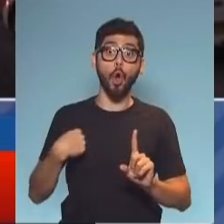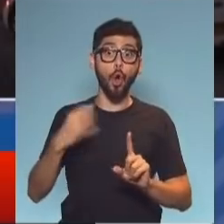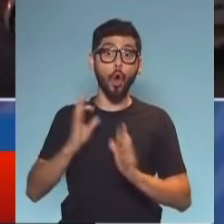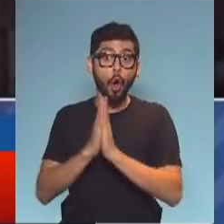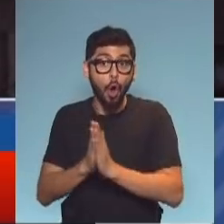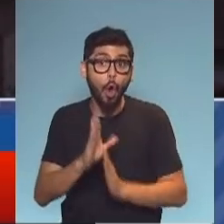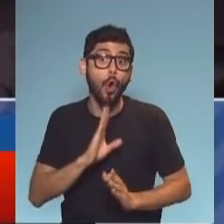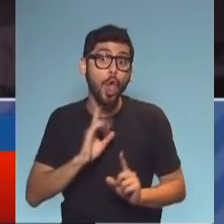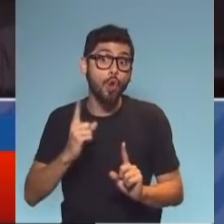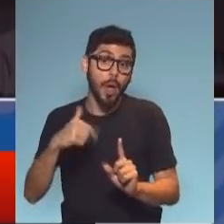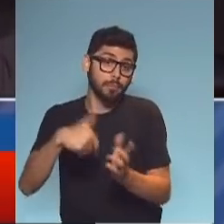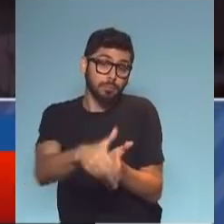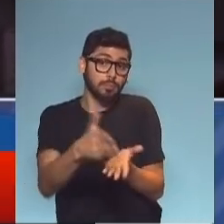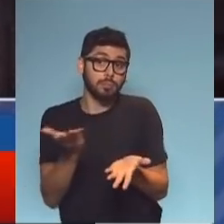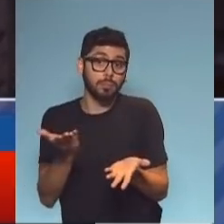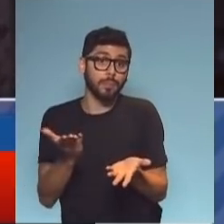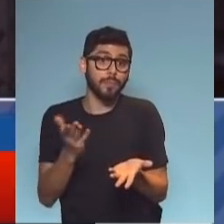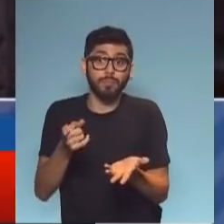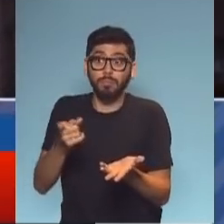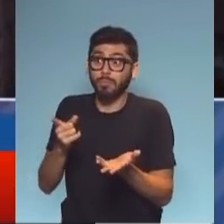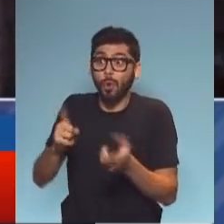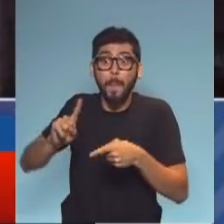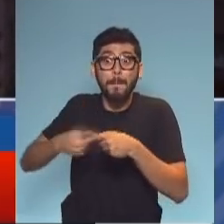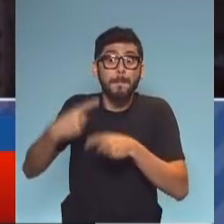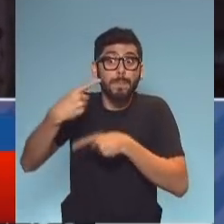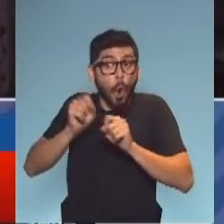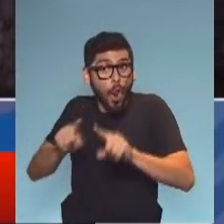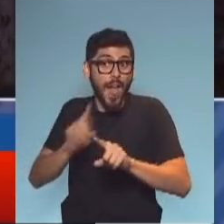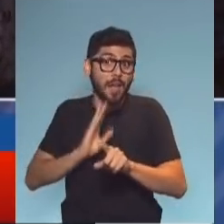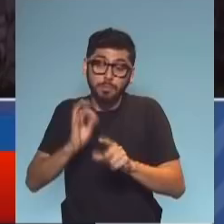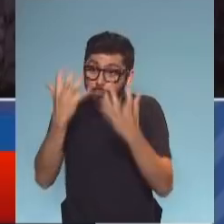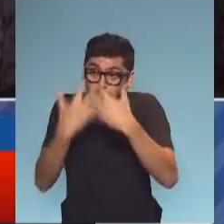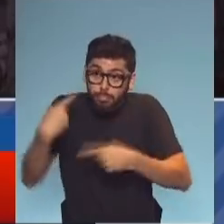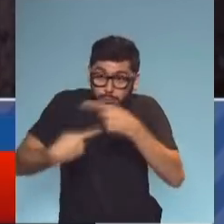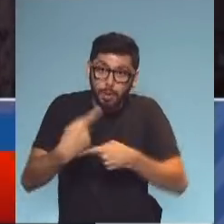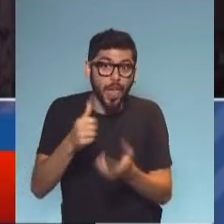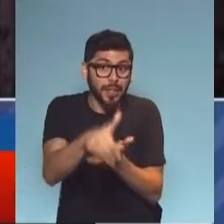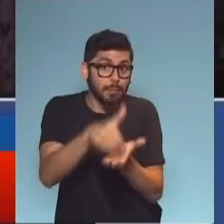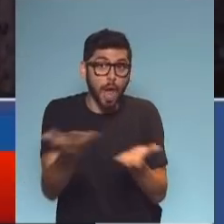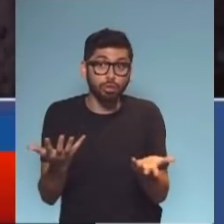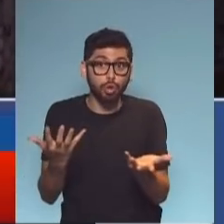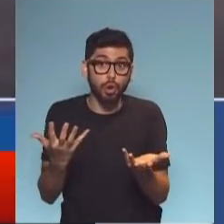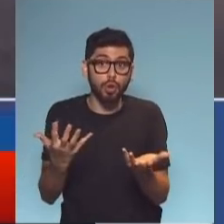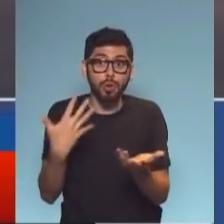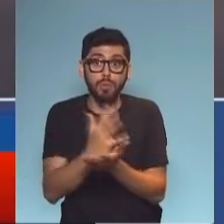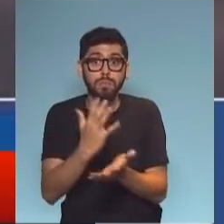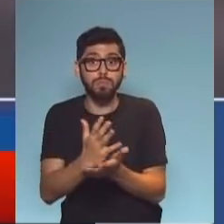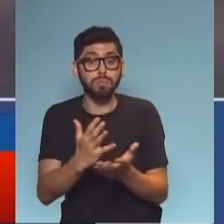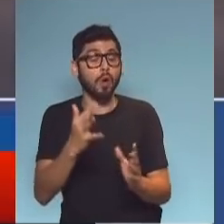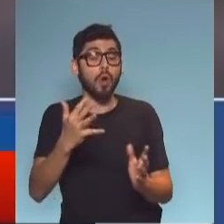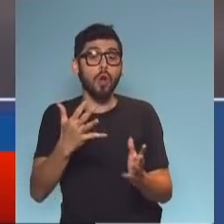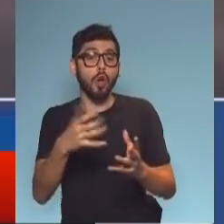Una política sistemática del Estado de Israel es la discriminación. Una política sistemática del Estado de Israel es la limpieza